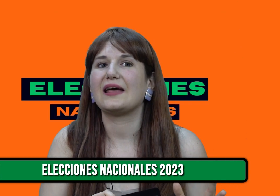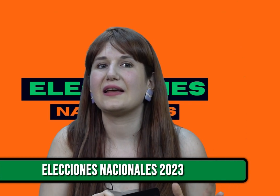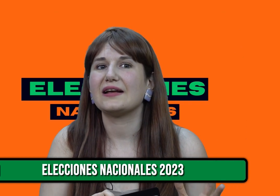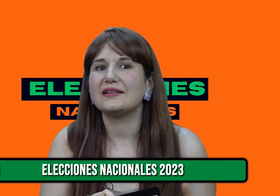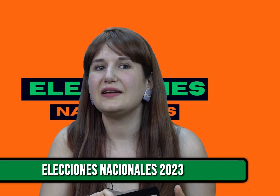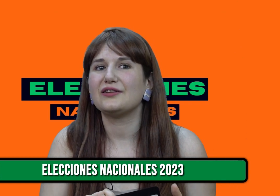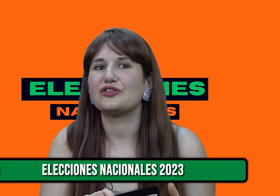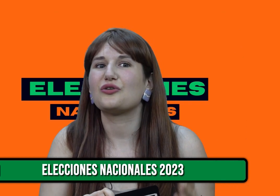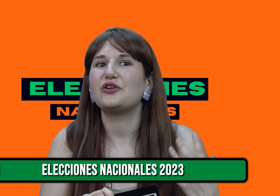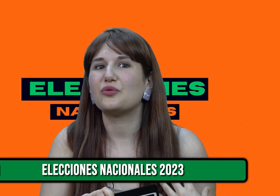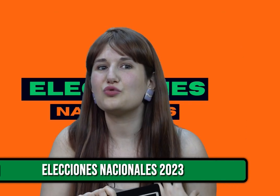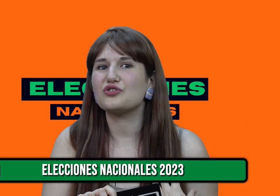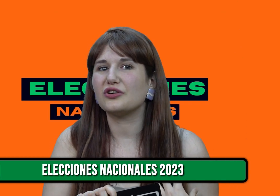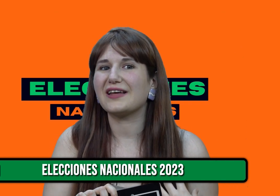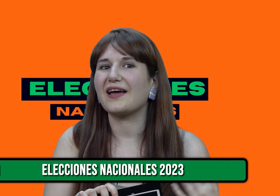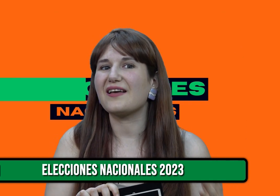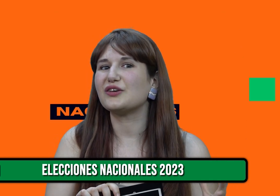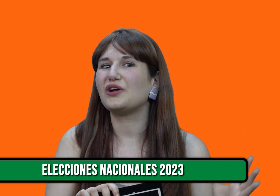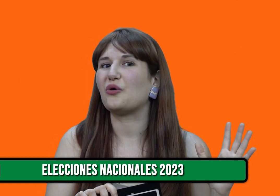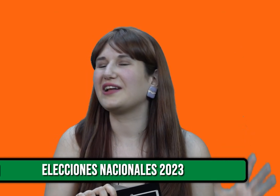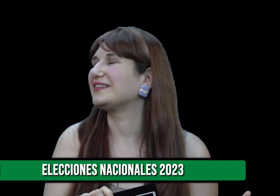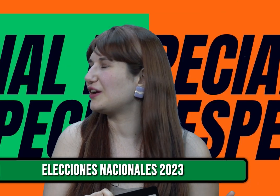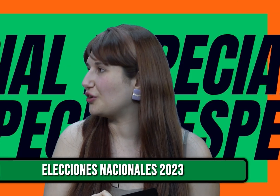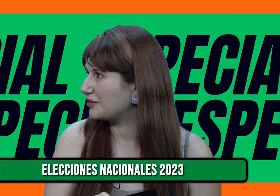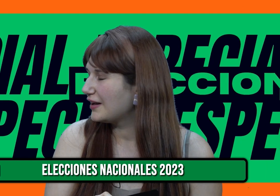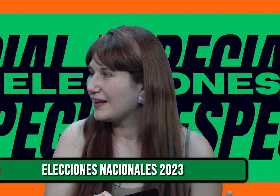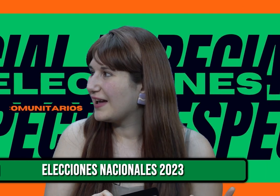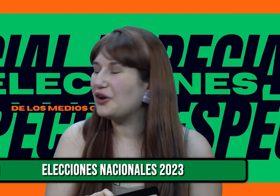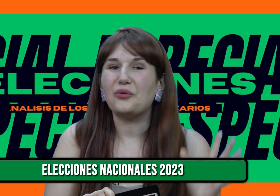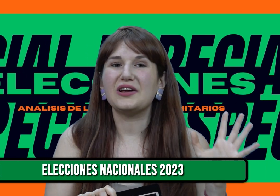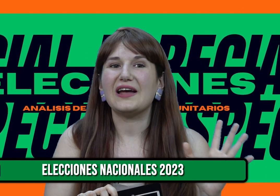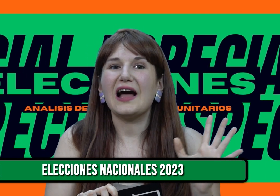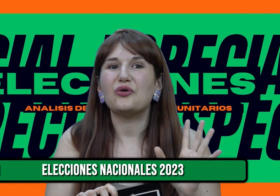nada Schiaretti, y yo valoro mucho de que haya sido la voz del interior.